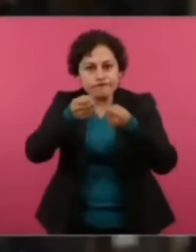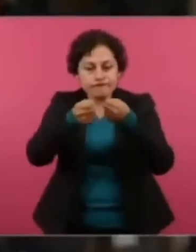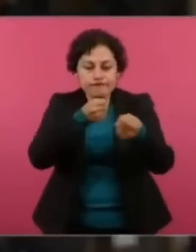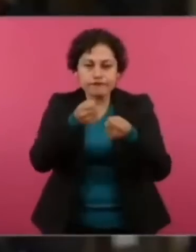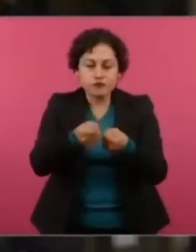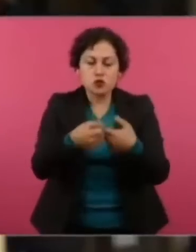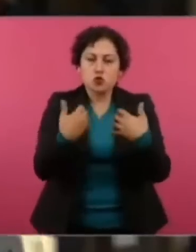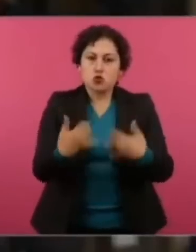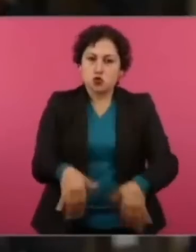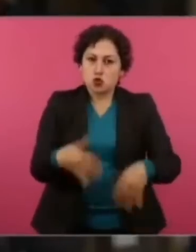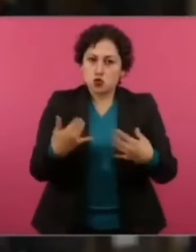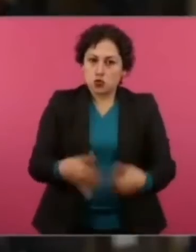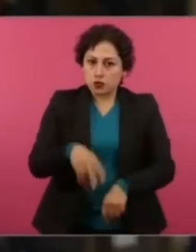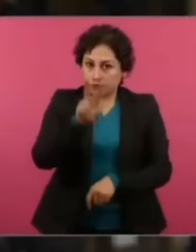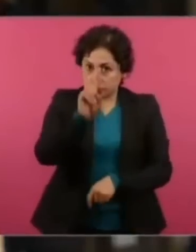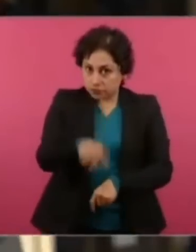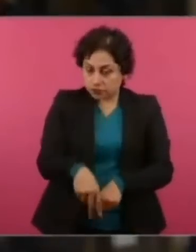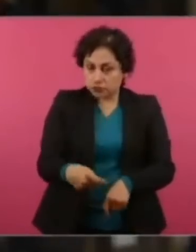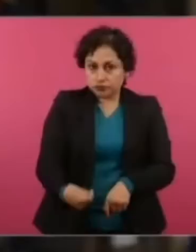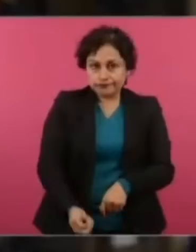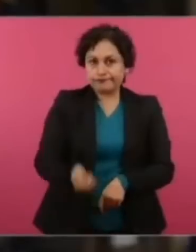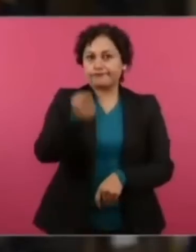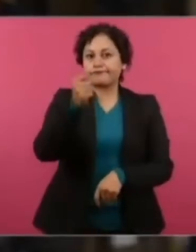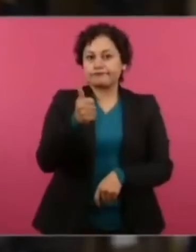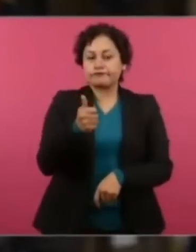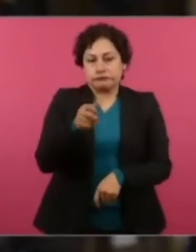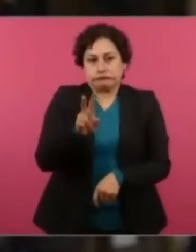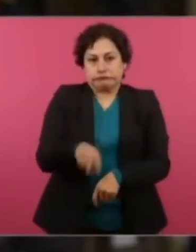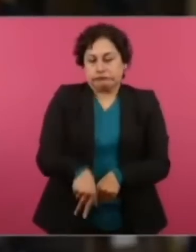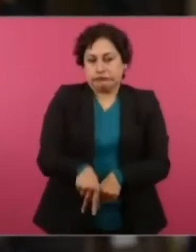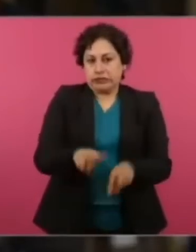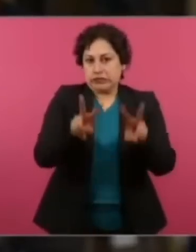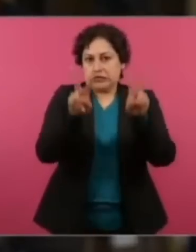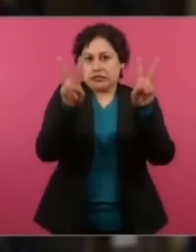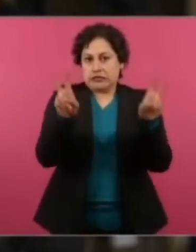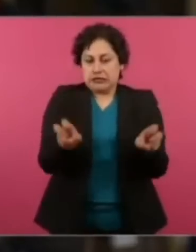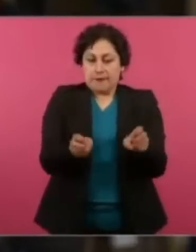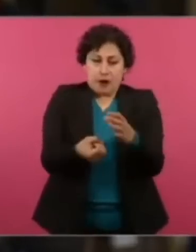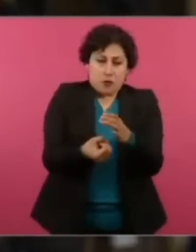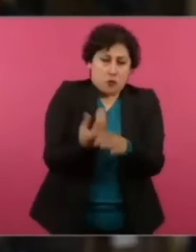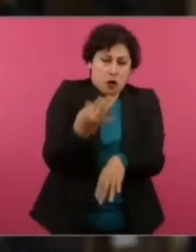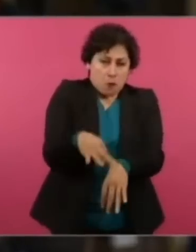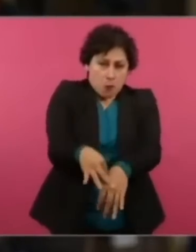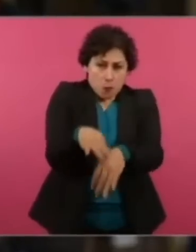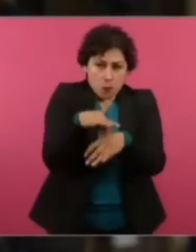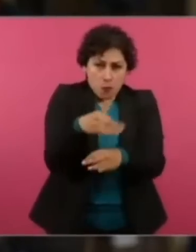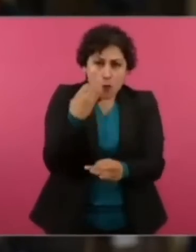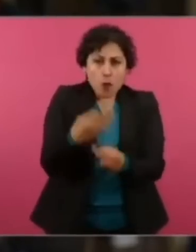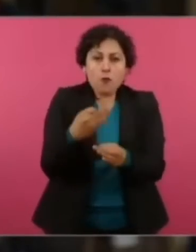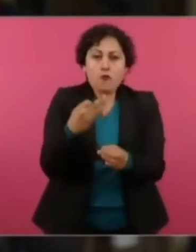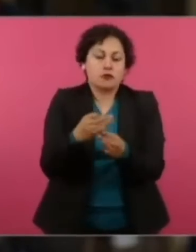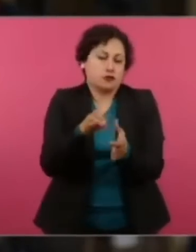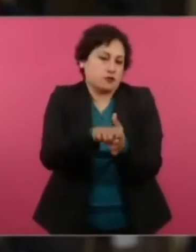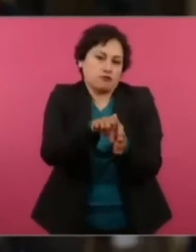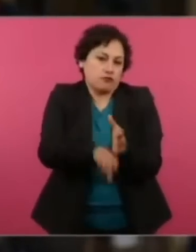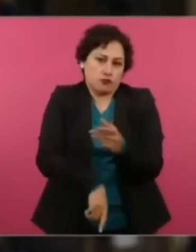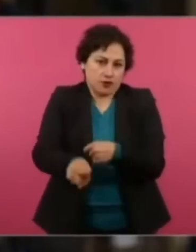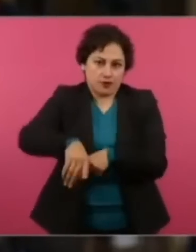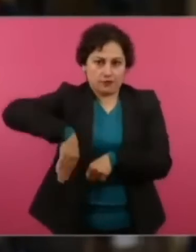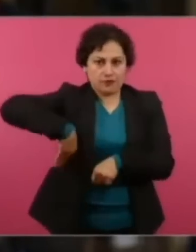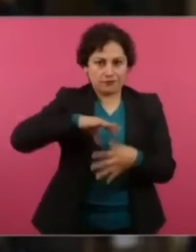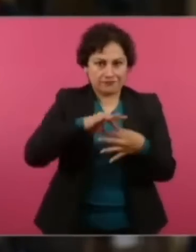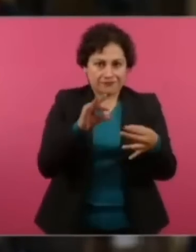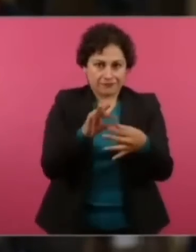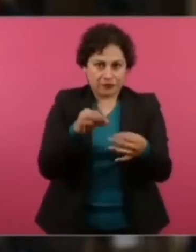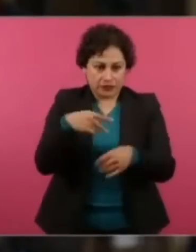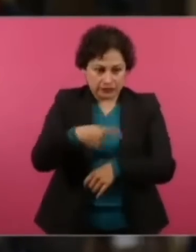vimos recién, preguntas sobre un tema de actualidad tan candente como lo que sucede aquí muy seguido en